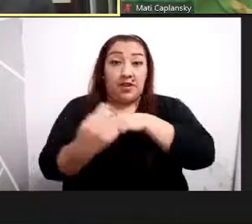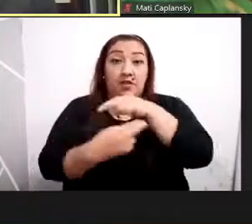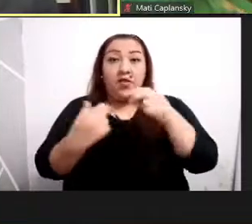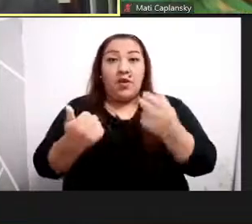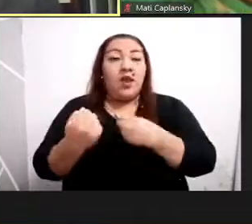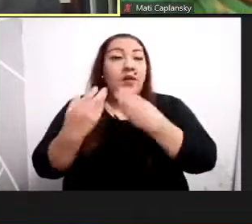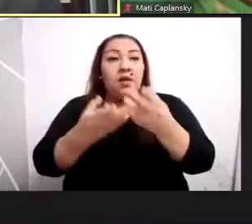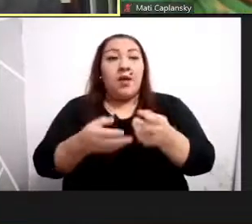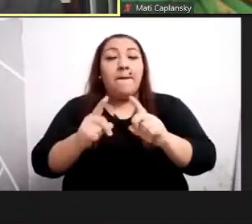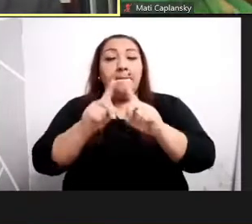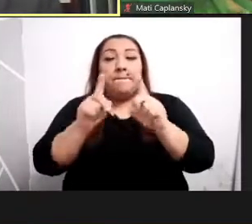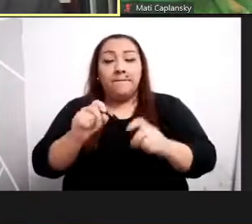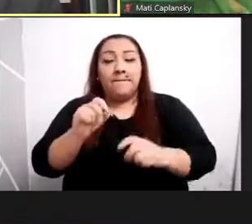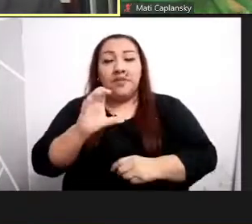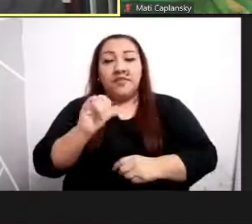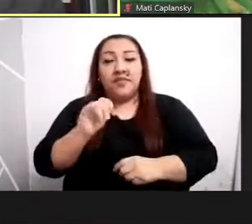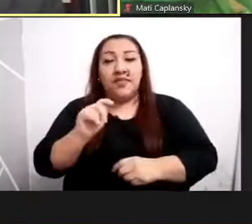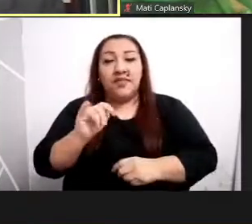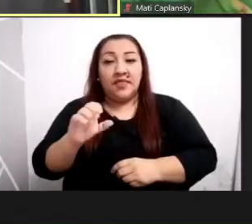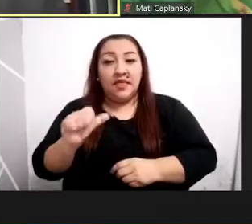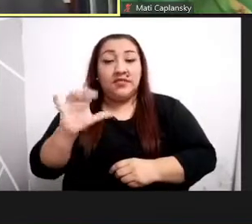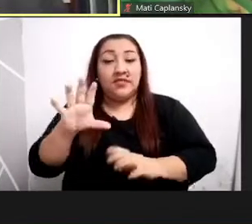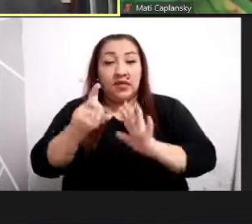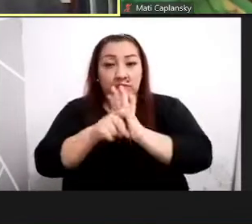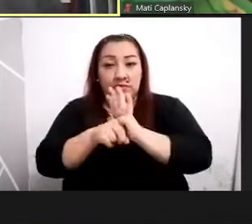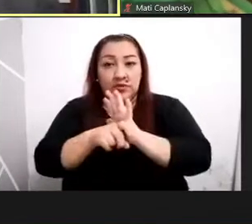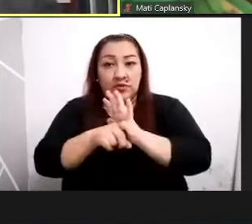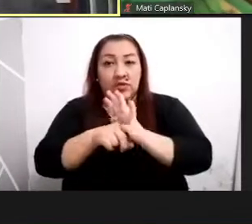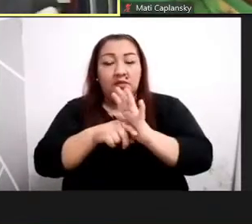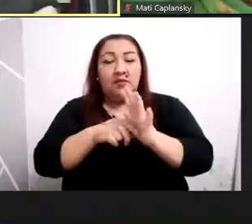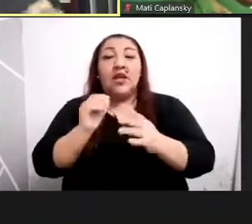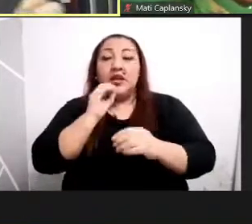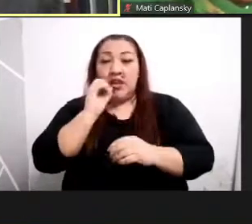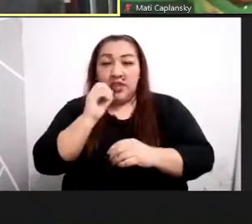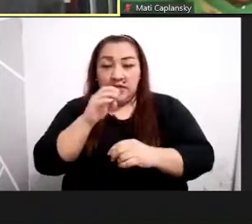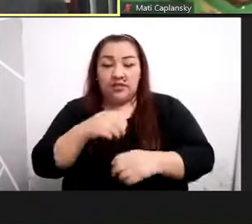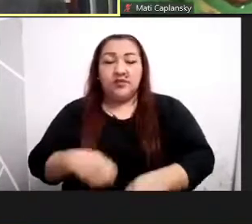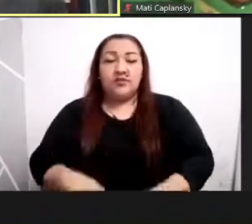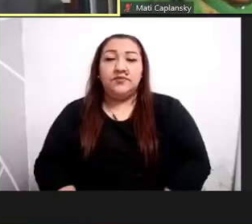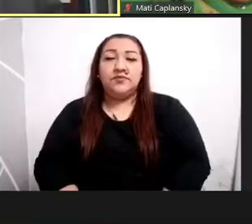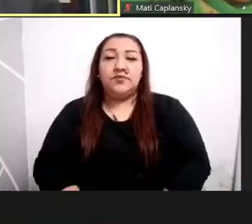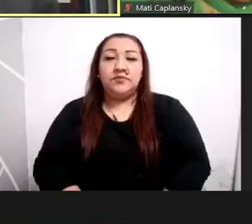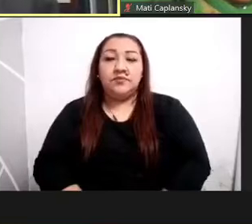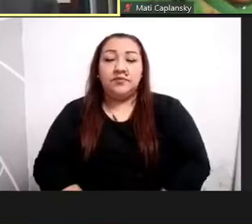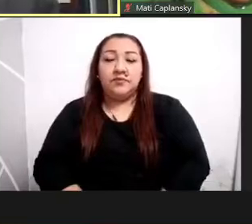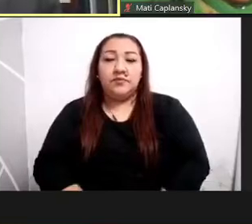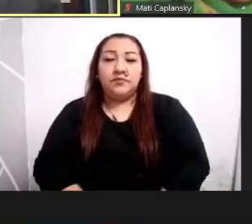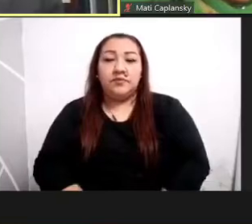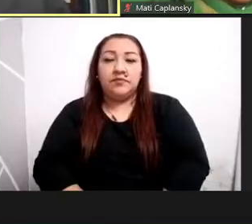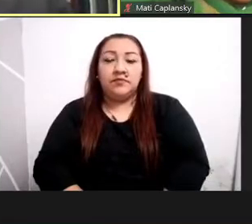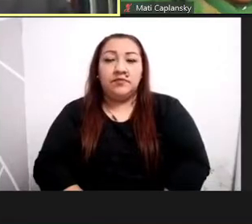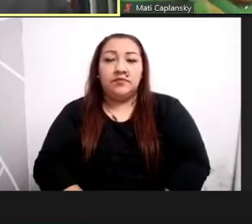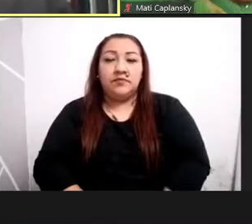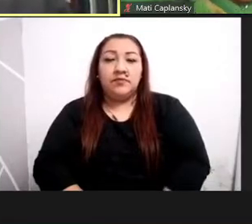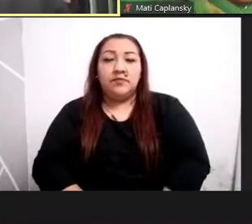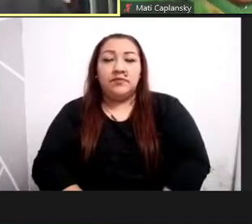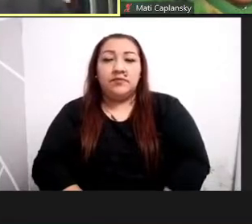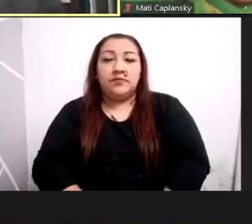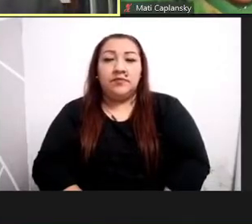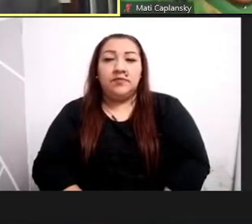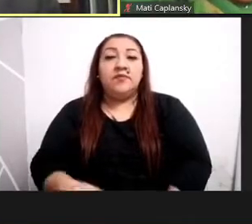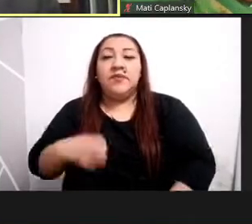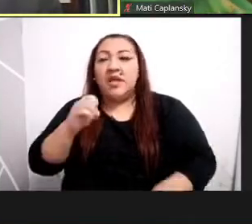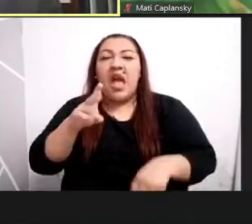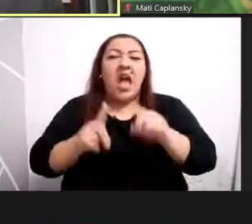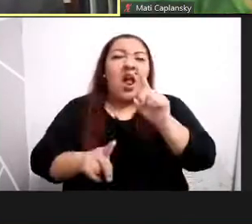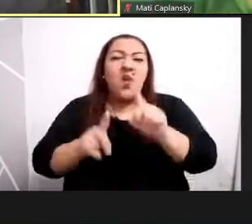a Cynthia Sambor por 5 minutos para, como habíamos dicho, redondear algunas ideas, responder o reaccionar